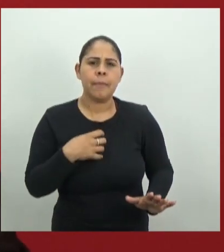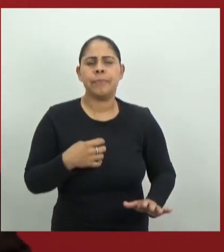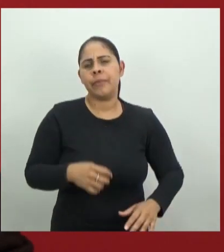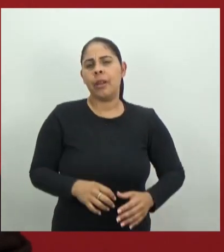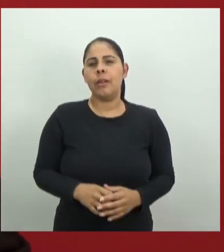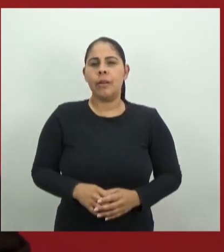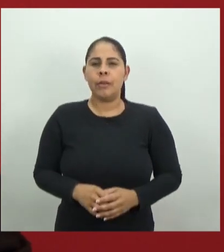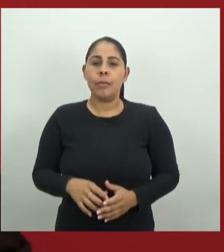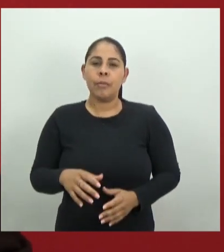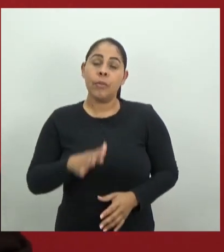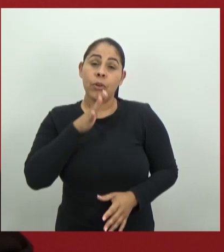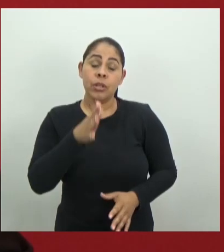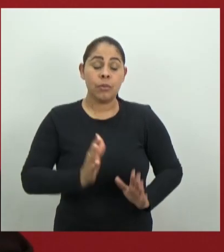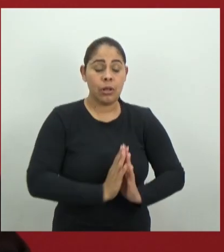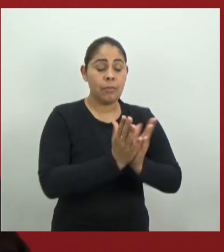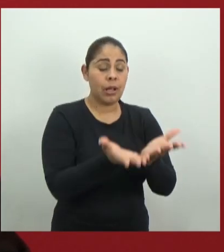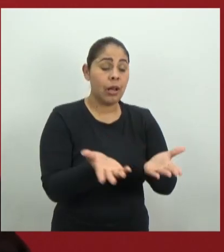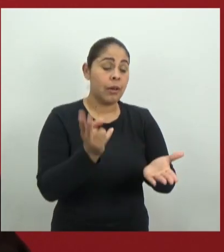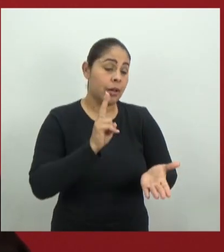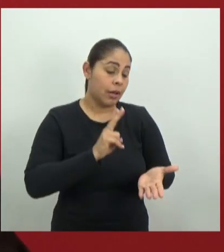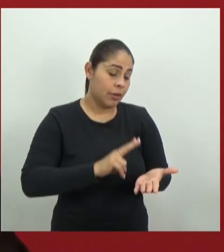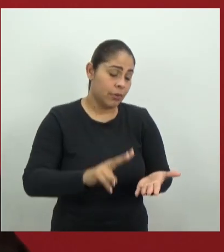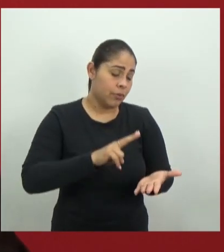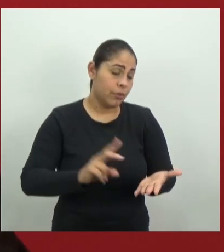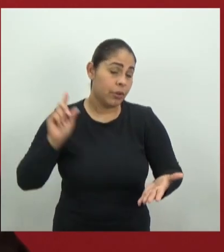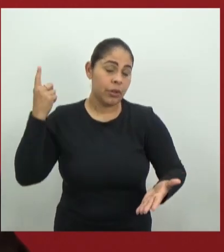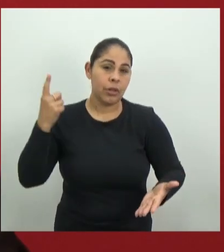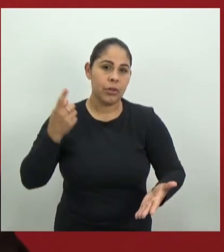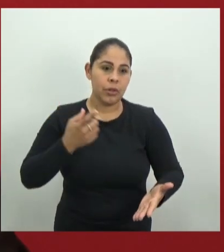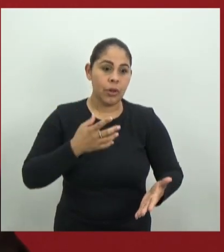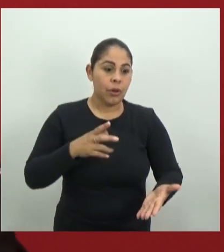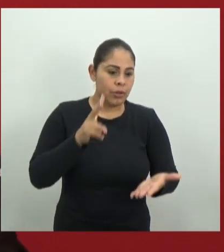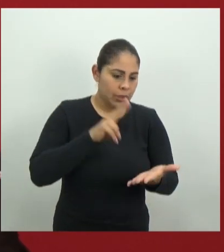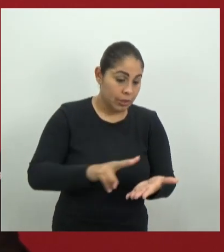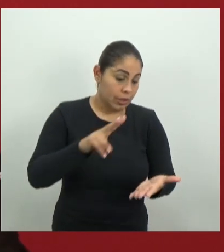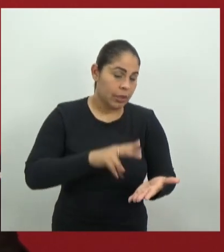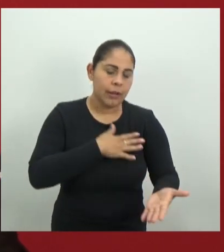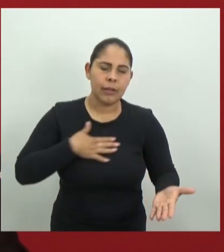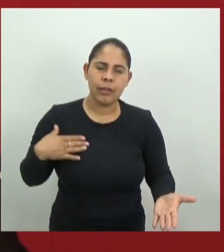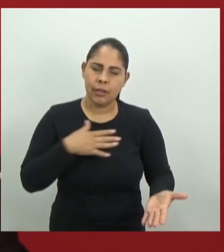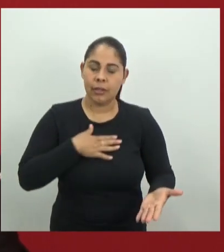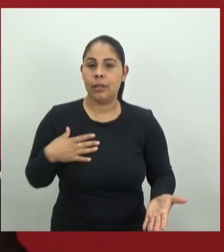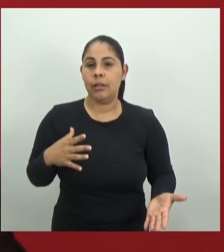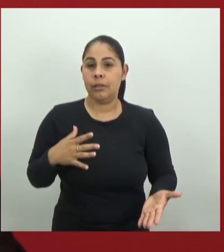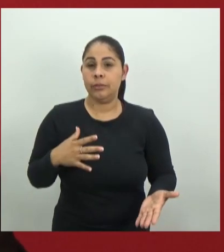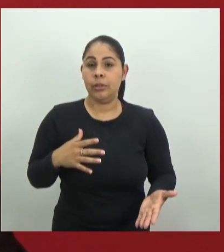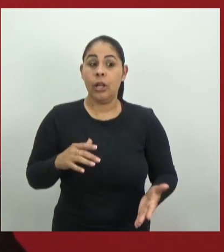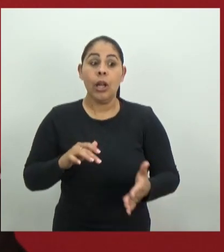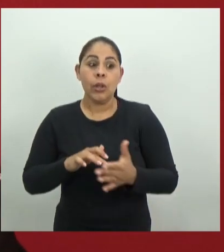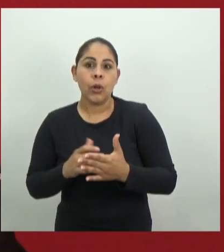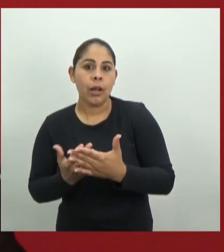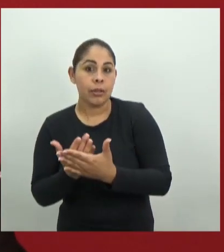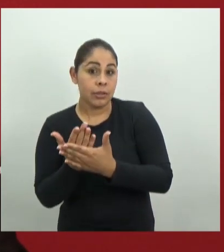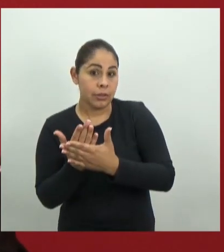En aquella noche, Moisés y Elías se le aparecieron. Imagínate, Moisés y